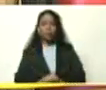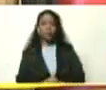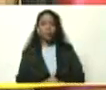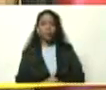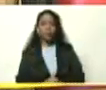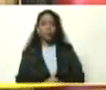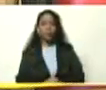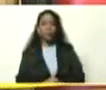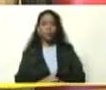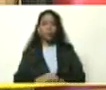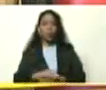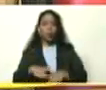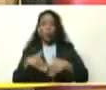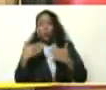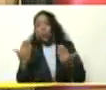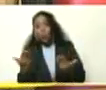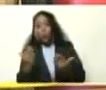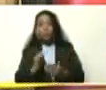lo cual